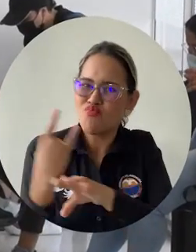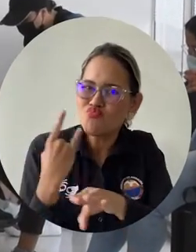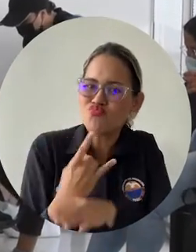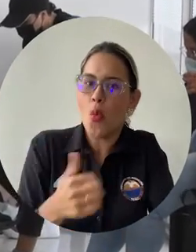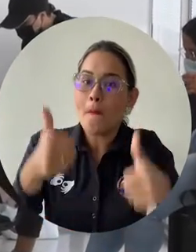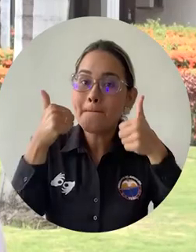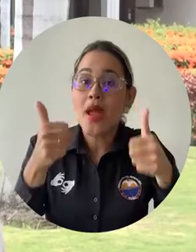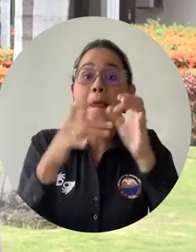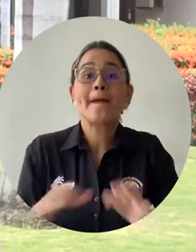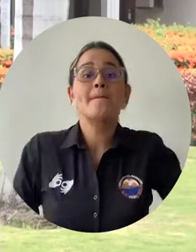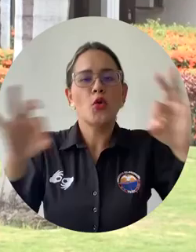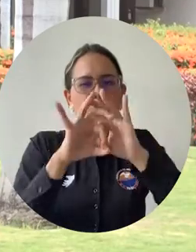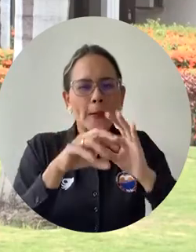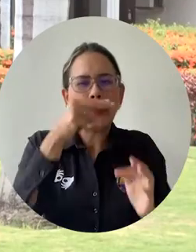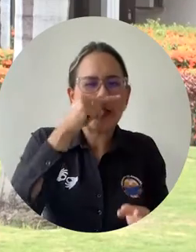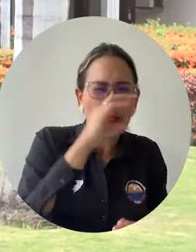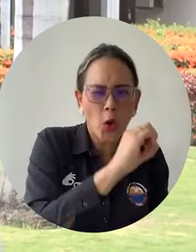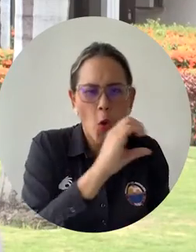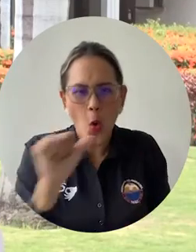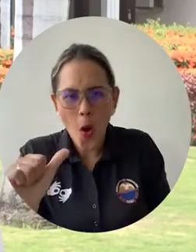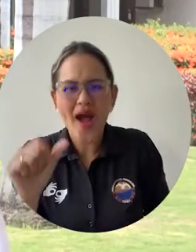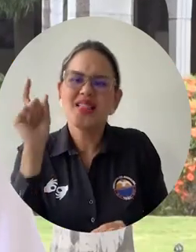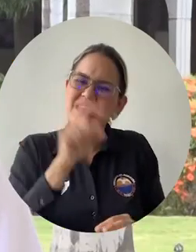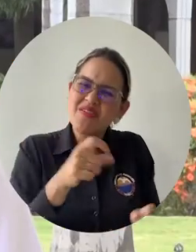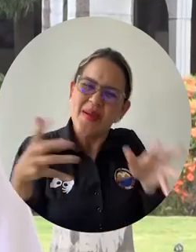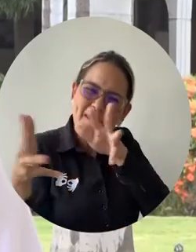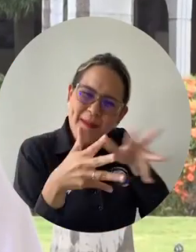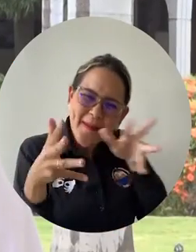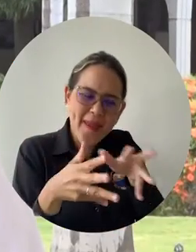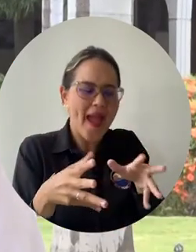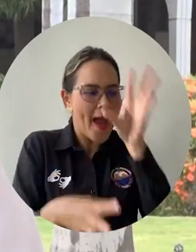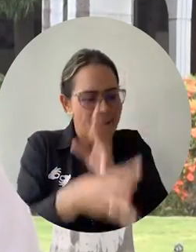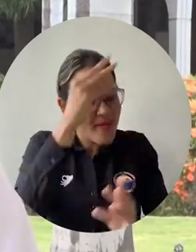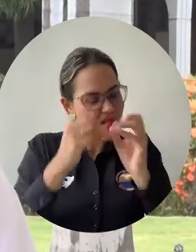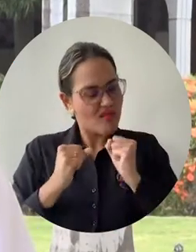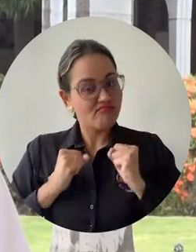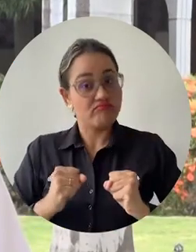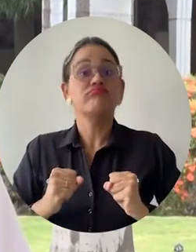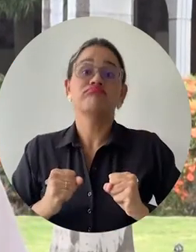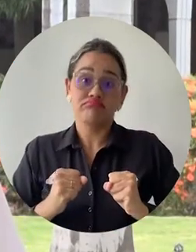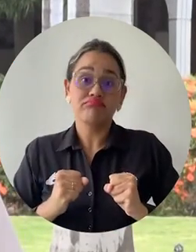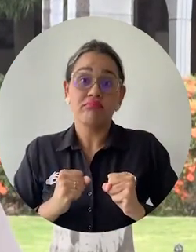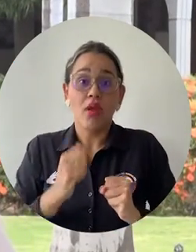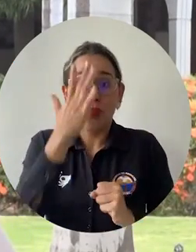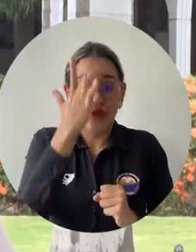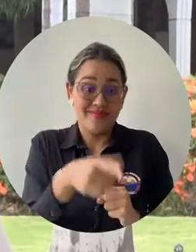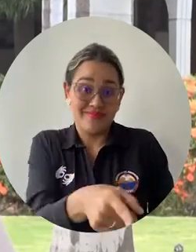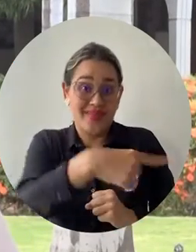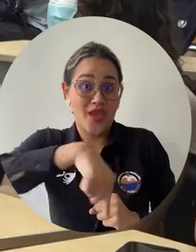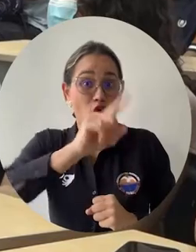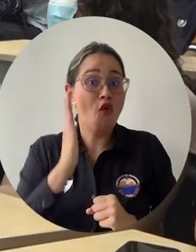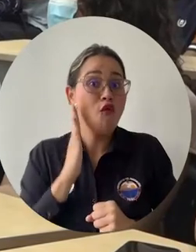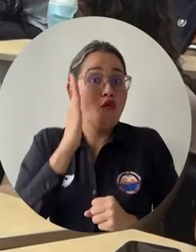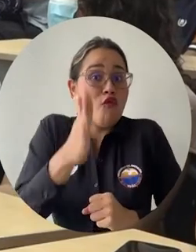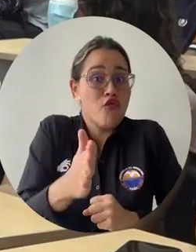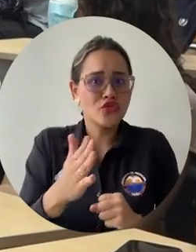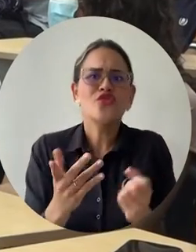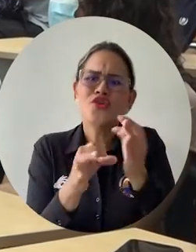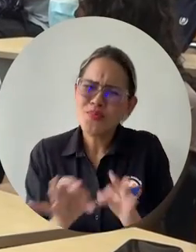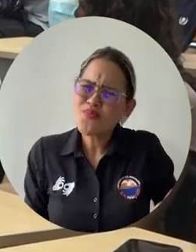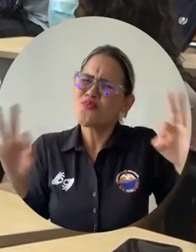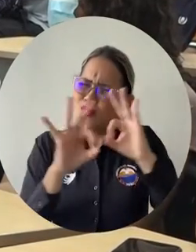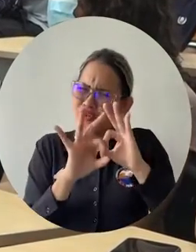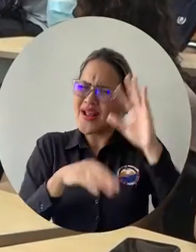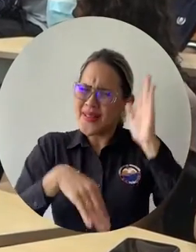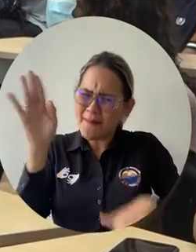capacitación a los niños y niñas del Distrito de Santa Marta, que podamos llegar a esa oferta institucional ante ellos, que es el futuro de todos nosotros,